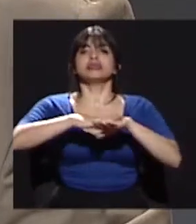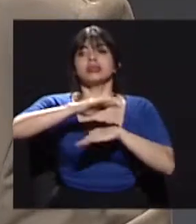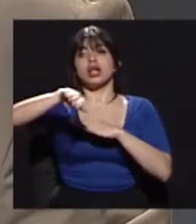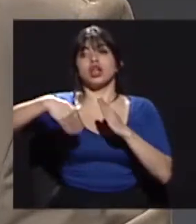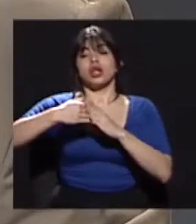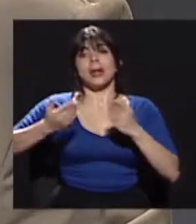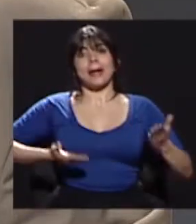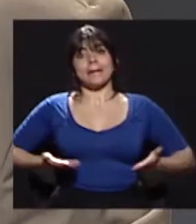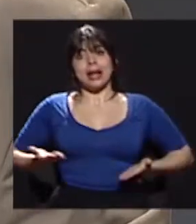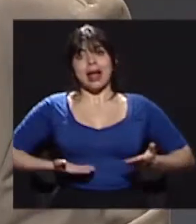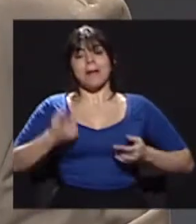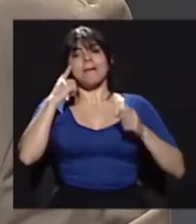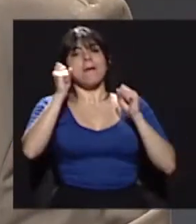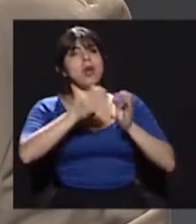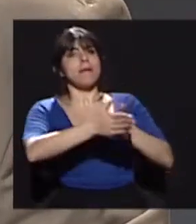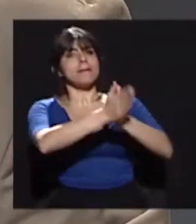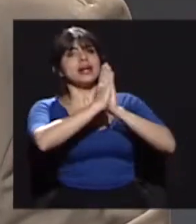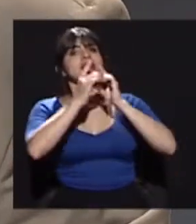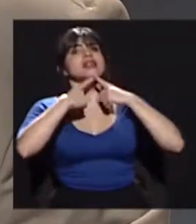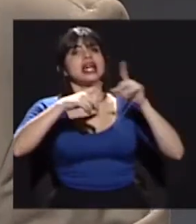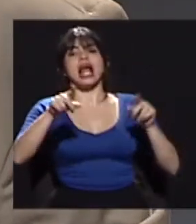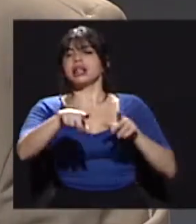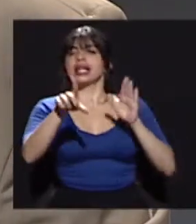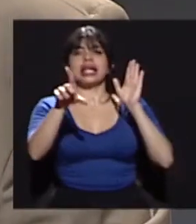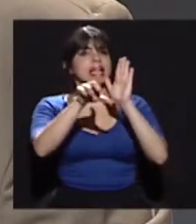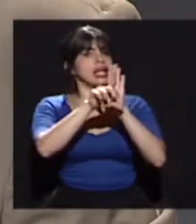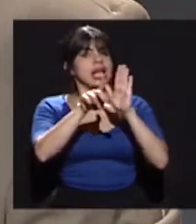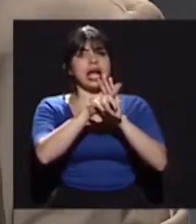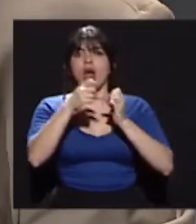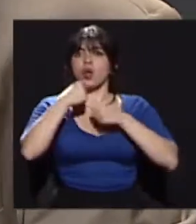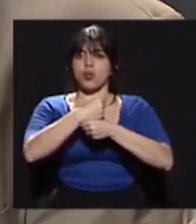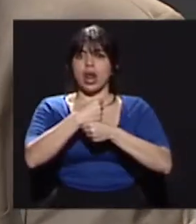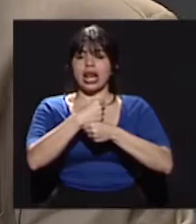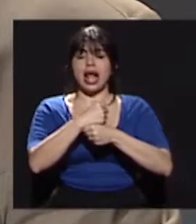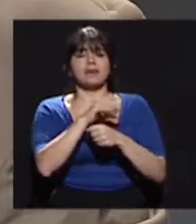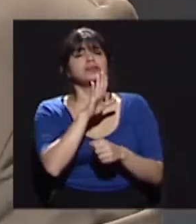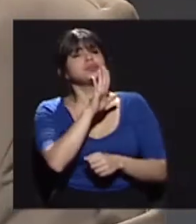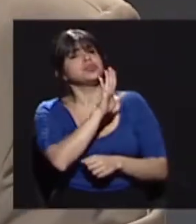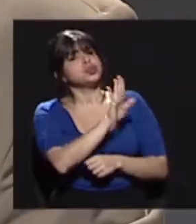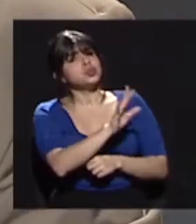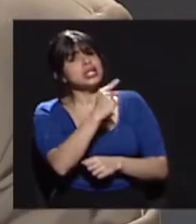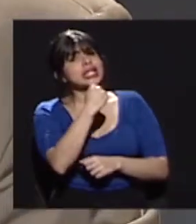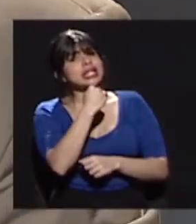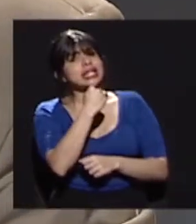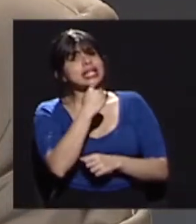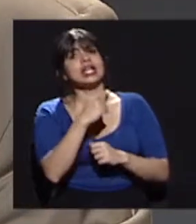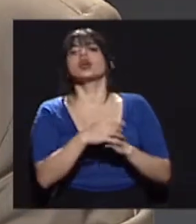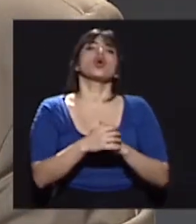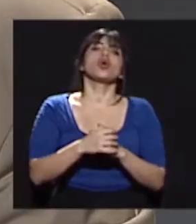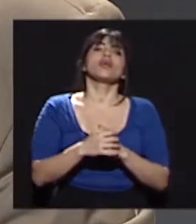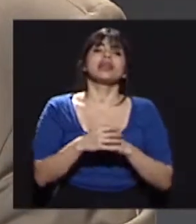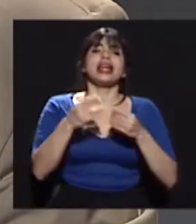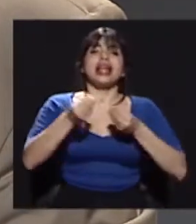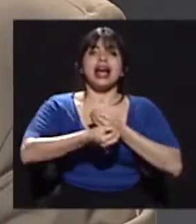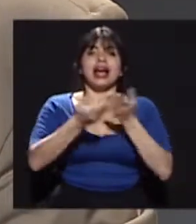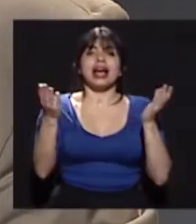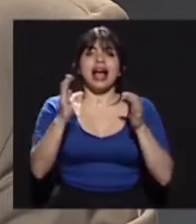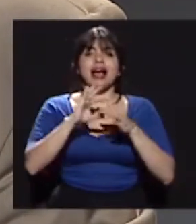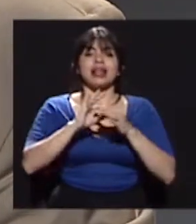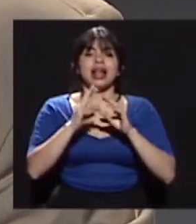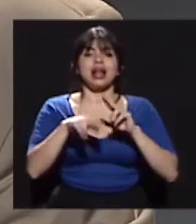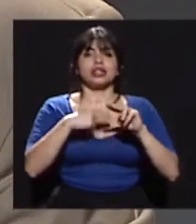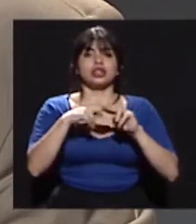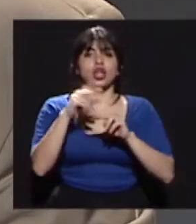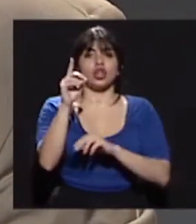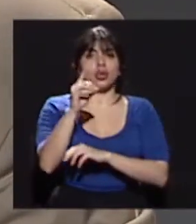para que solicite la declaratoria de ilegalidad de la huelga usted dijo en la cadena del domingo que está en contra de